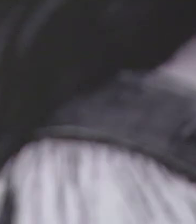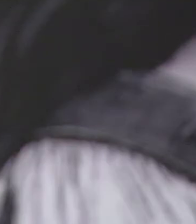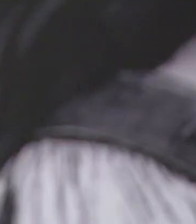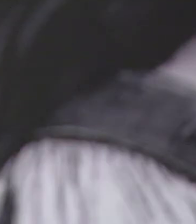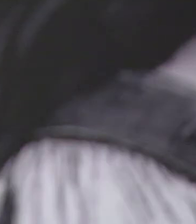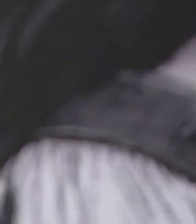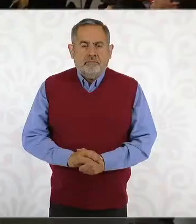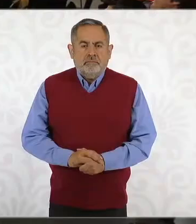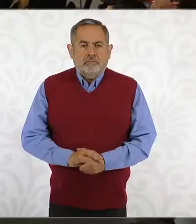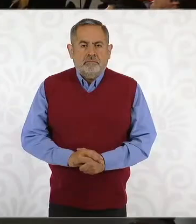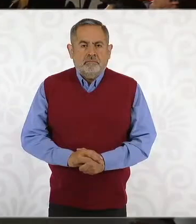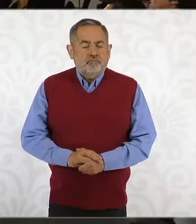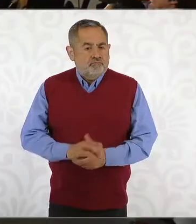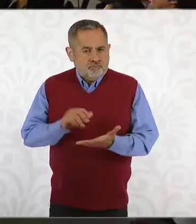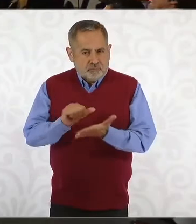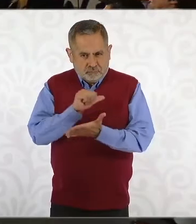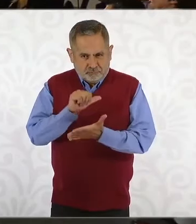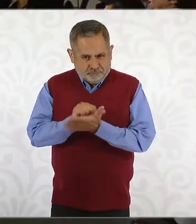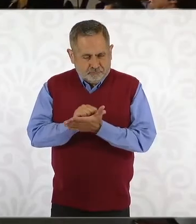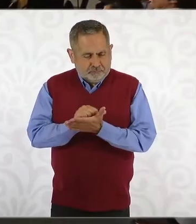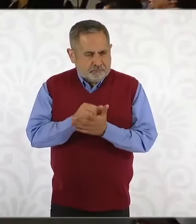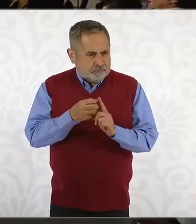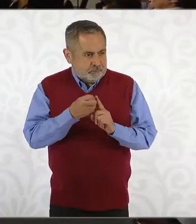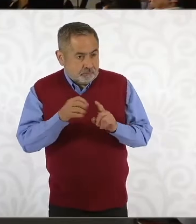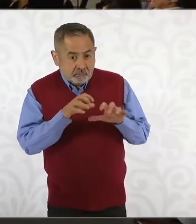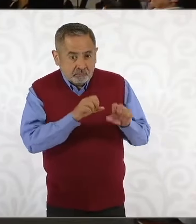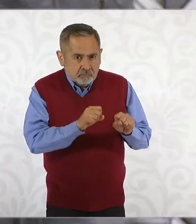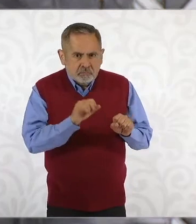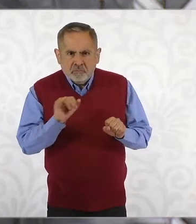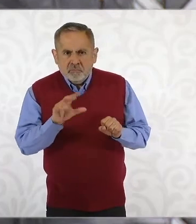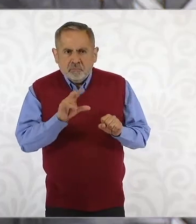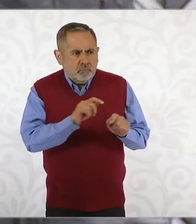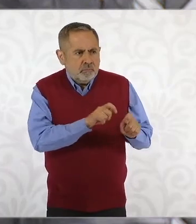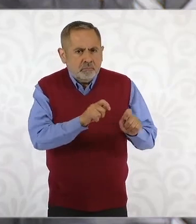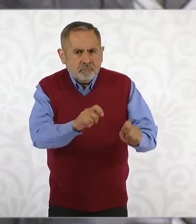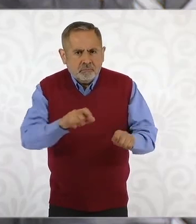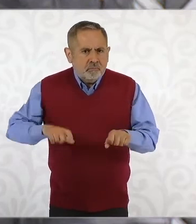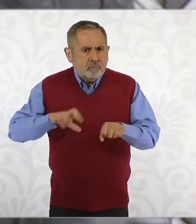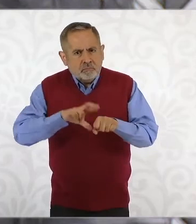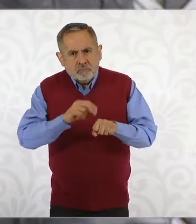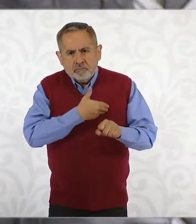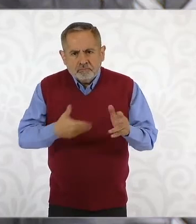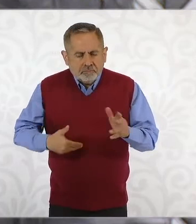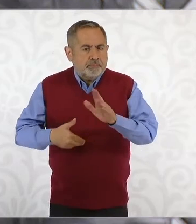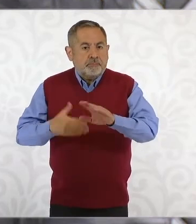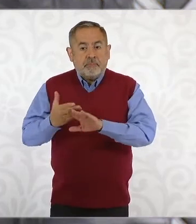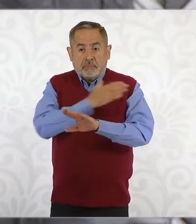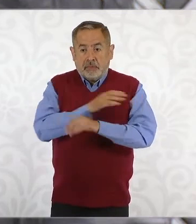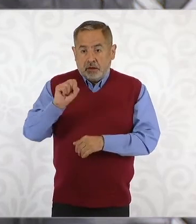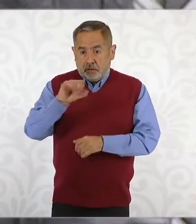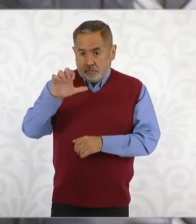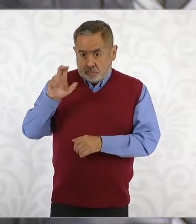están procesadas pueden votar, y a partir de ese criterio fue que ya se fue abriendo para que pudieran votar